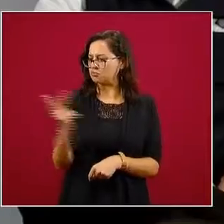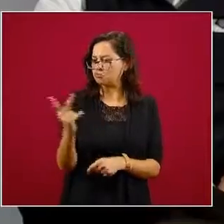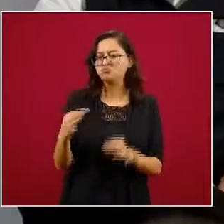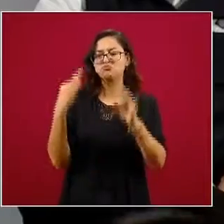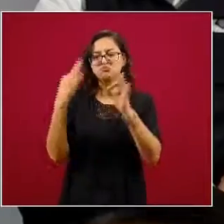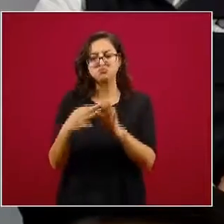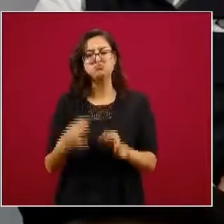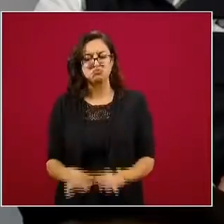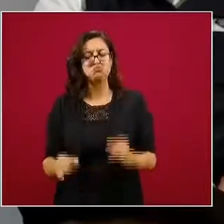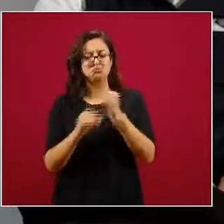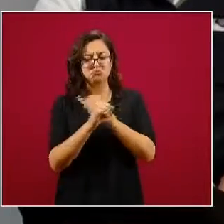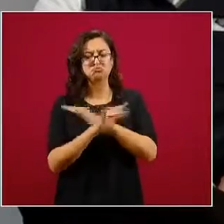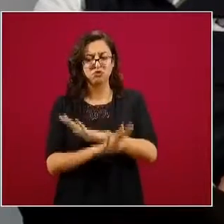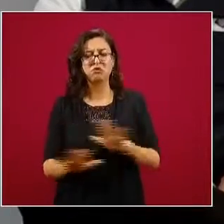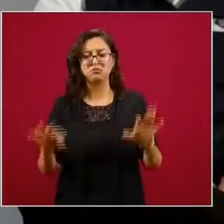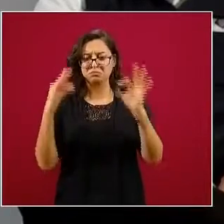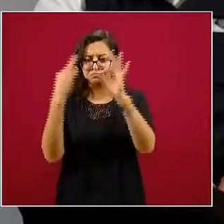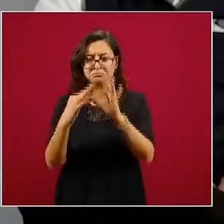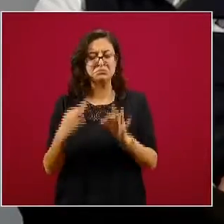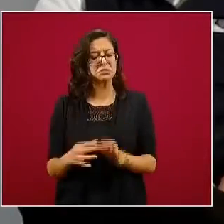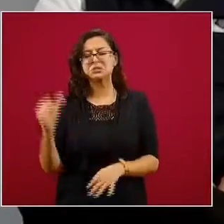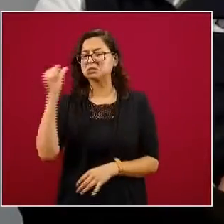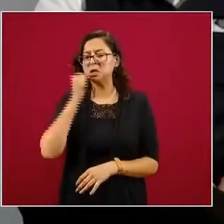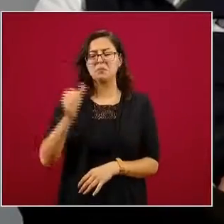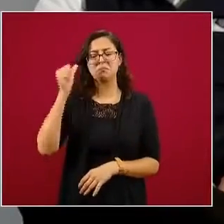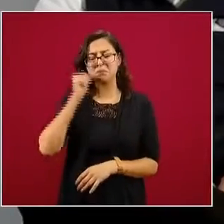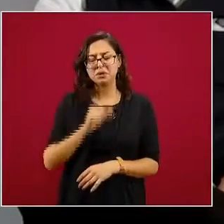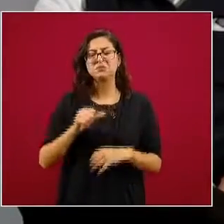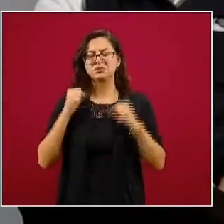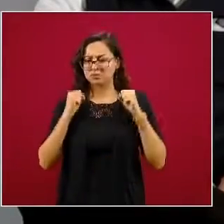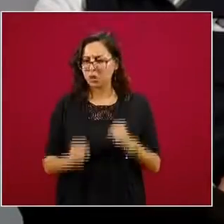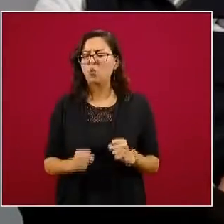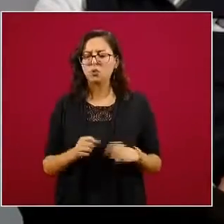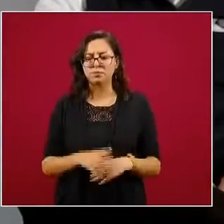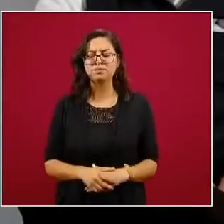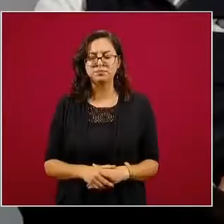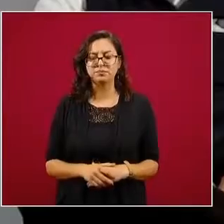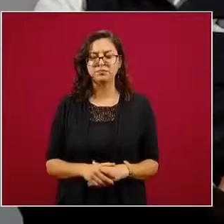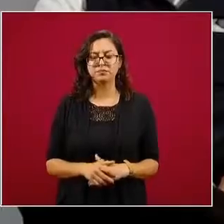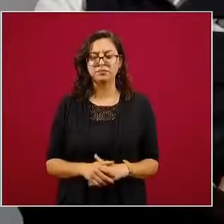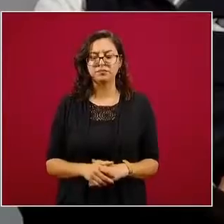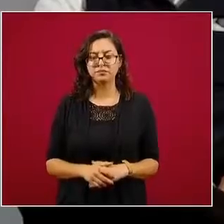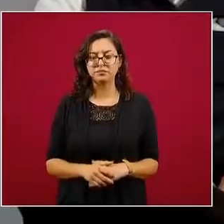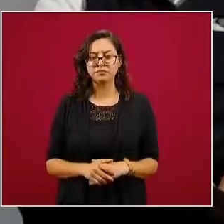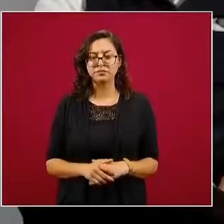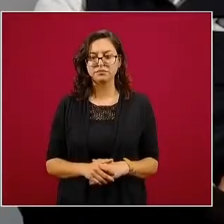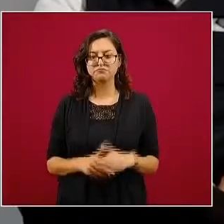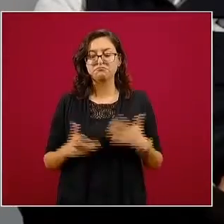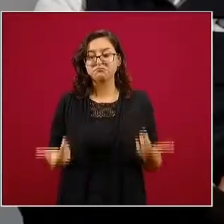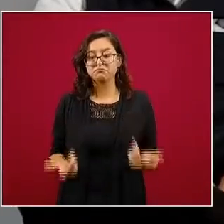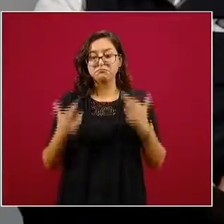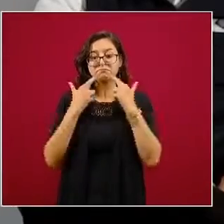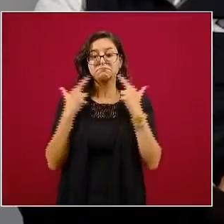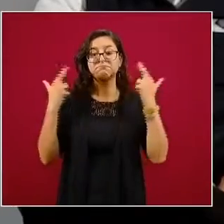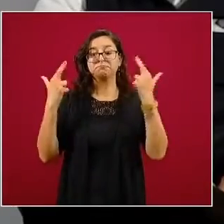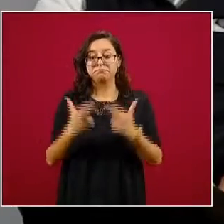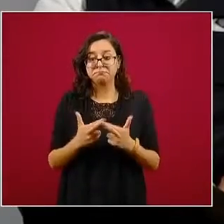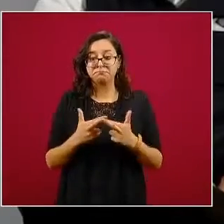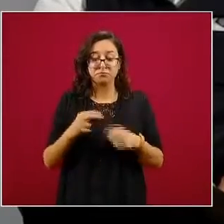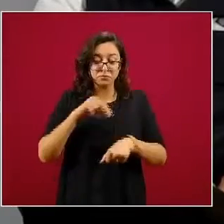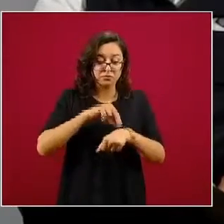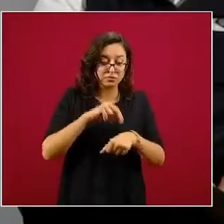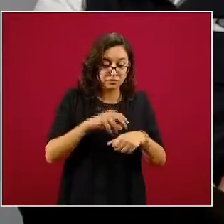muy alta en los números. Usted incluso ya lo ha comentado varias veces, ha comentado que los estados no siempre entregan la información a